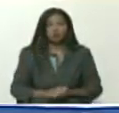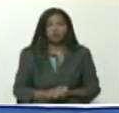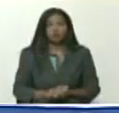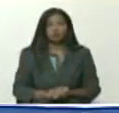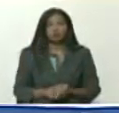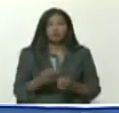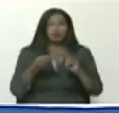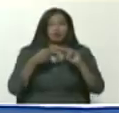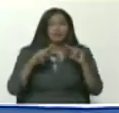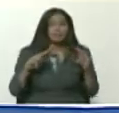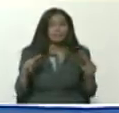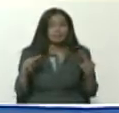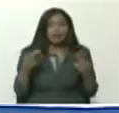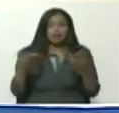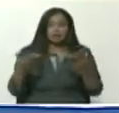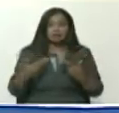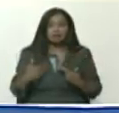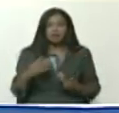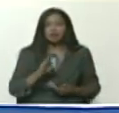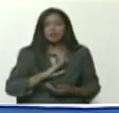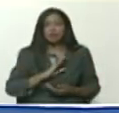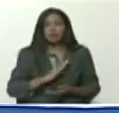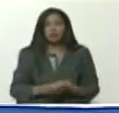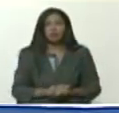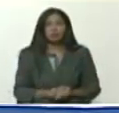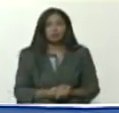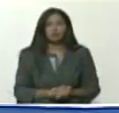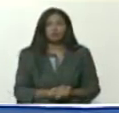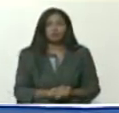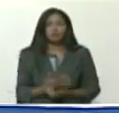La paz, aquí me los llevo, con